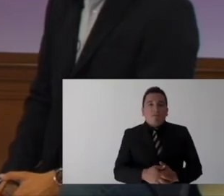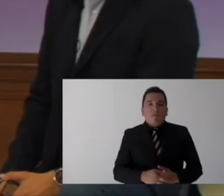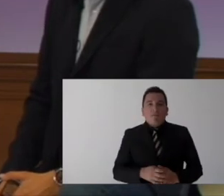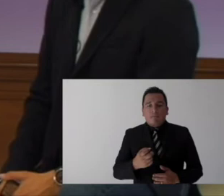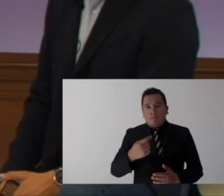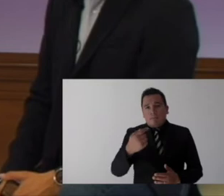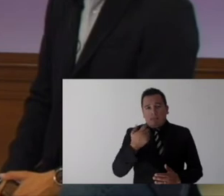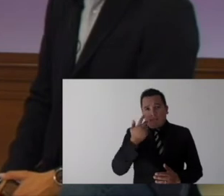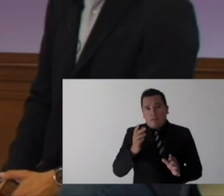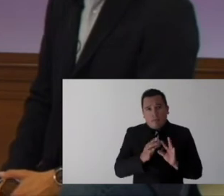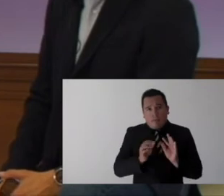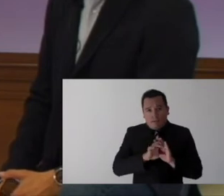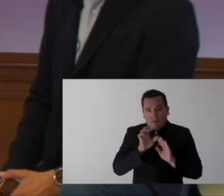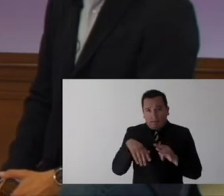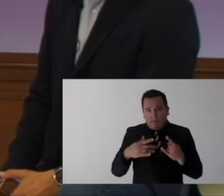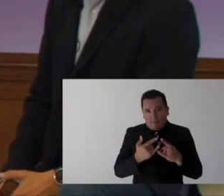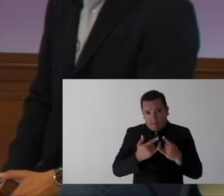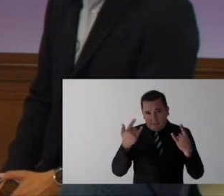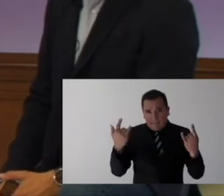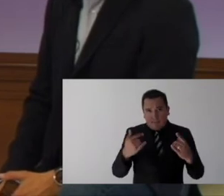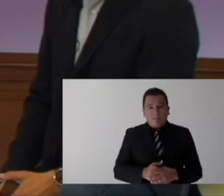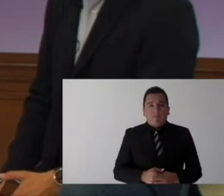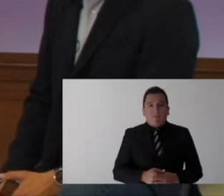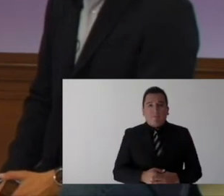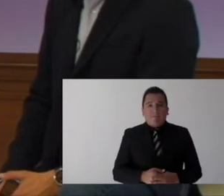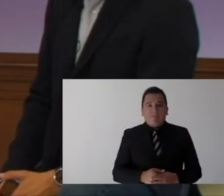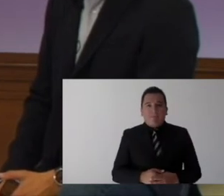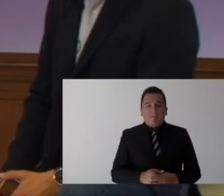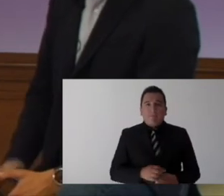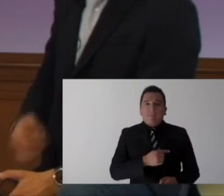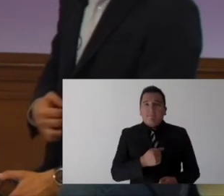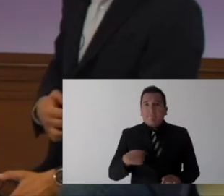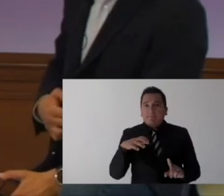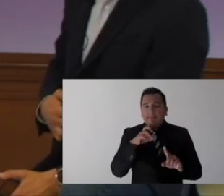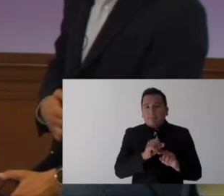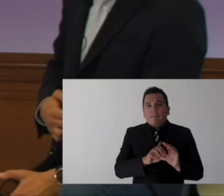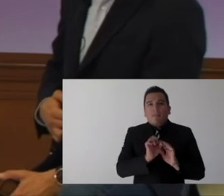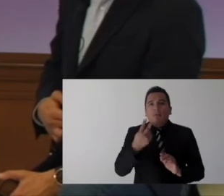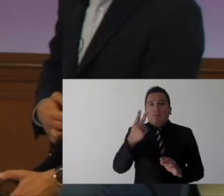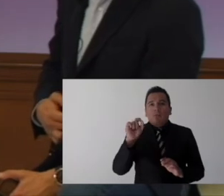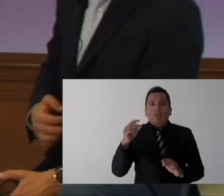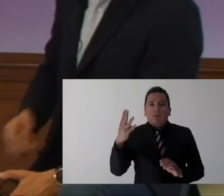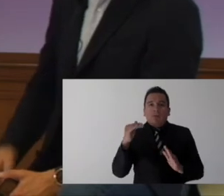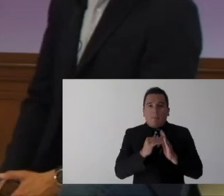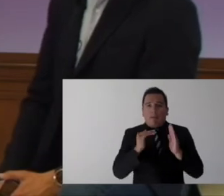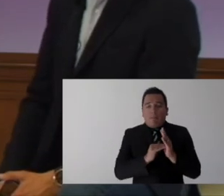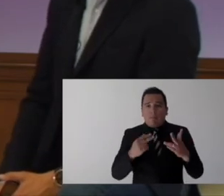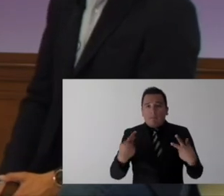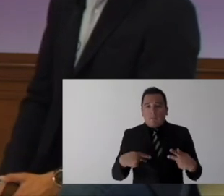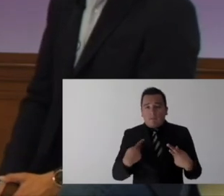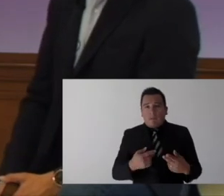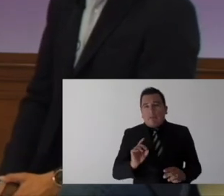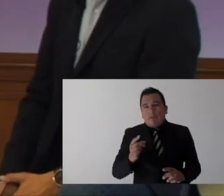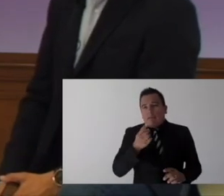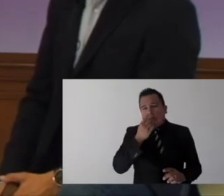de los grandes resultados de esta metodología es que logramos que 2.4 millones de personas, se dice fácil y se dice rápido, pero